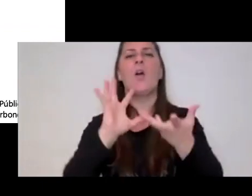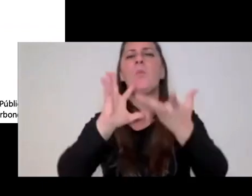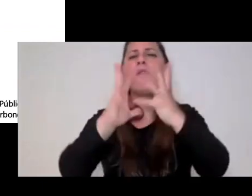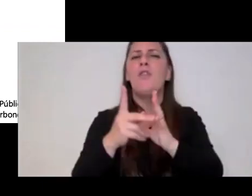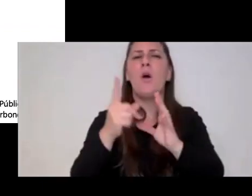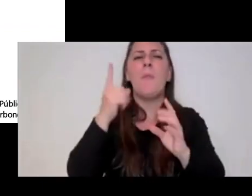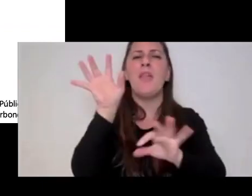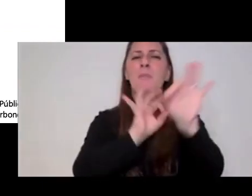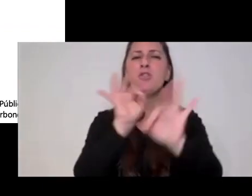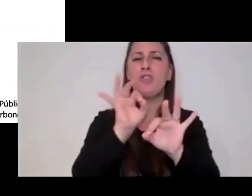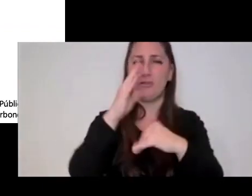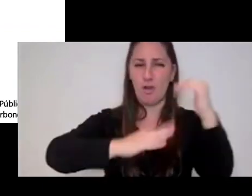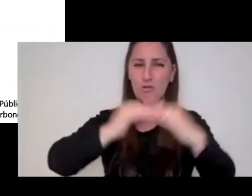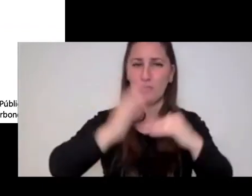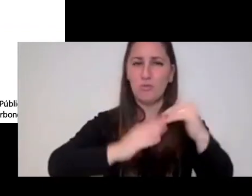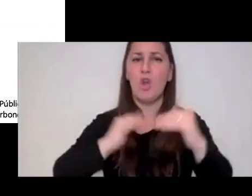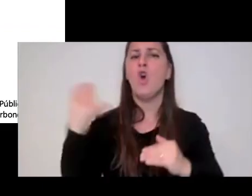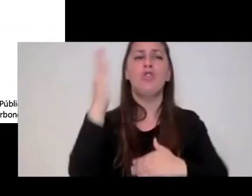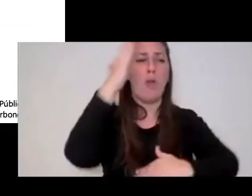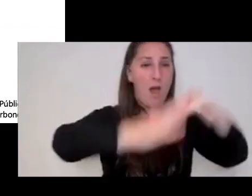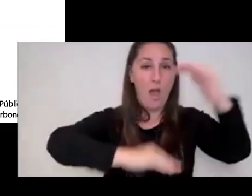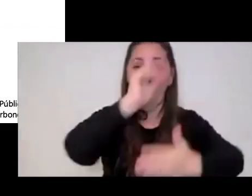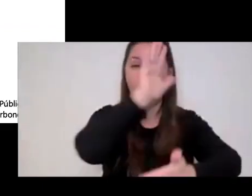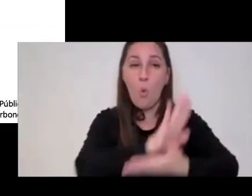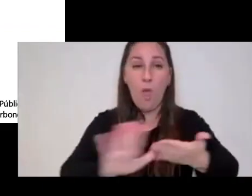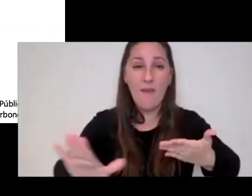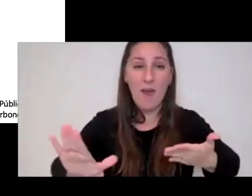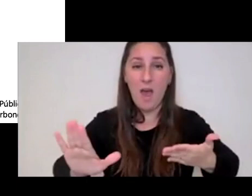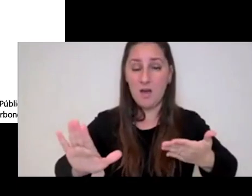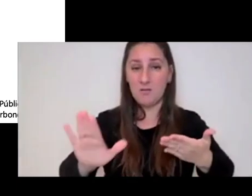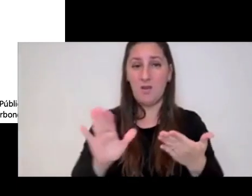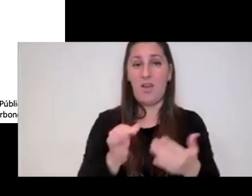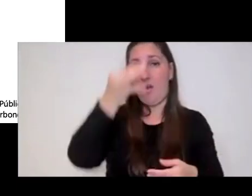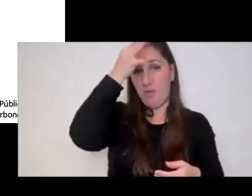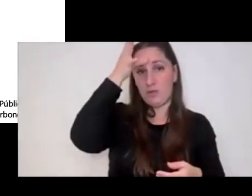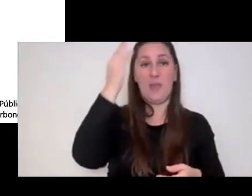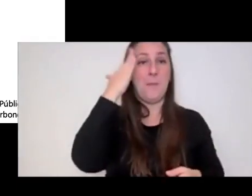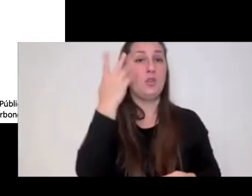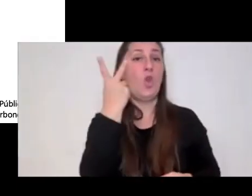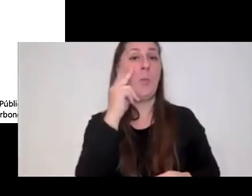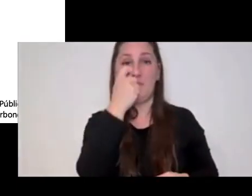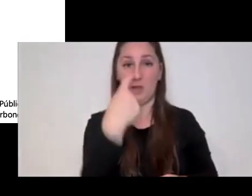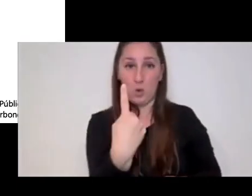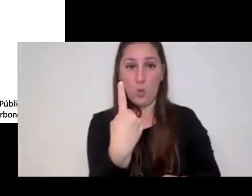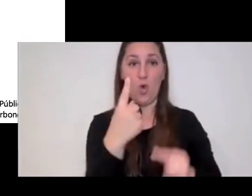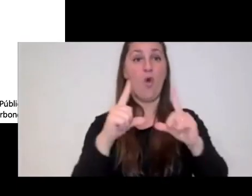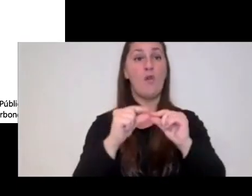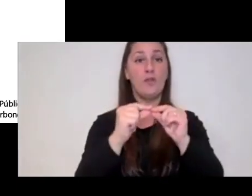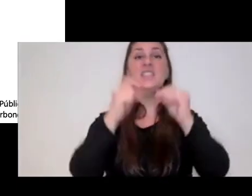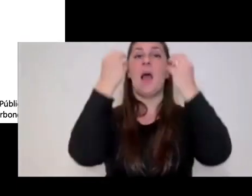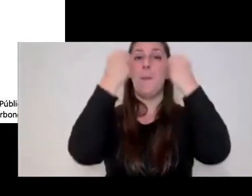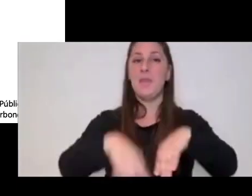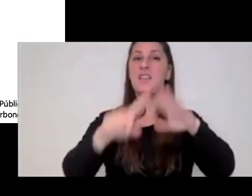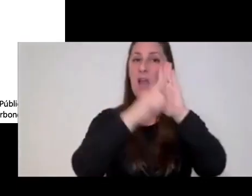inmobiliario toda obra nueva que, es decir, al 12 del 3 del 21, fecha de vigencia de la norma, fecha de